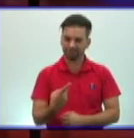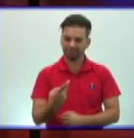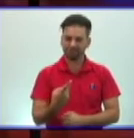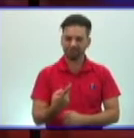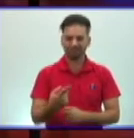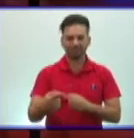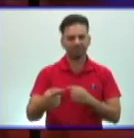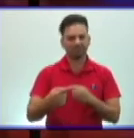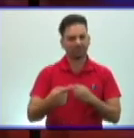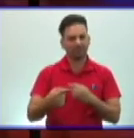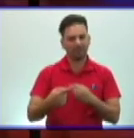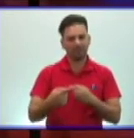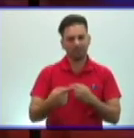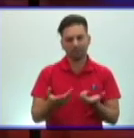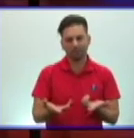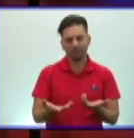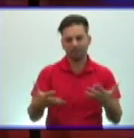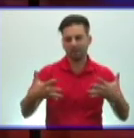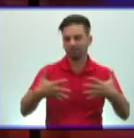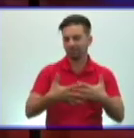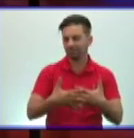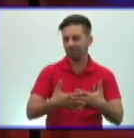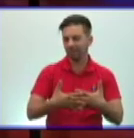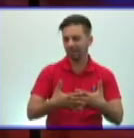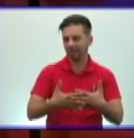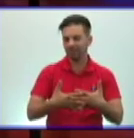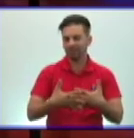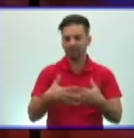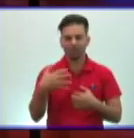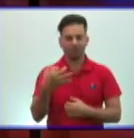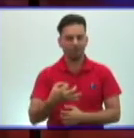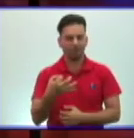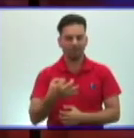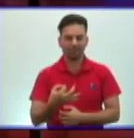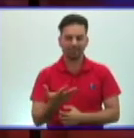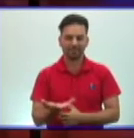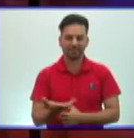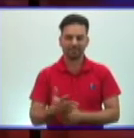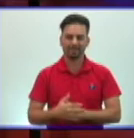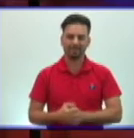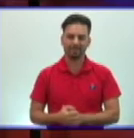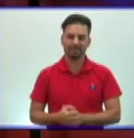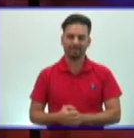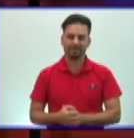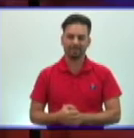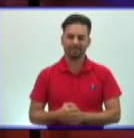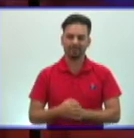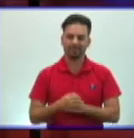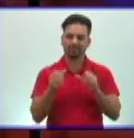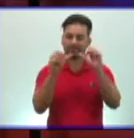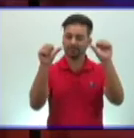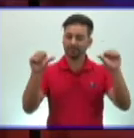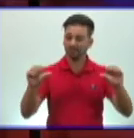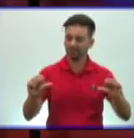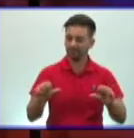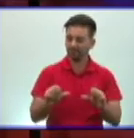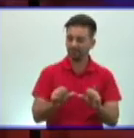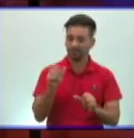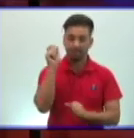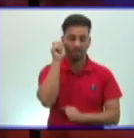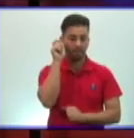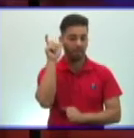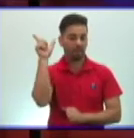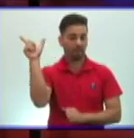aproximarnos a esa relación increíble pero siempre presente del sistema de ideas con